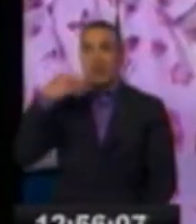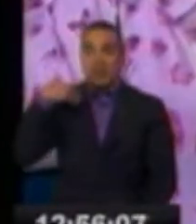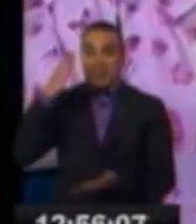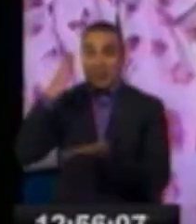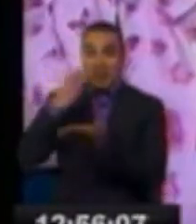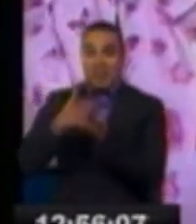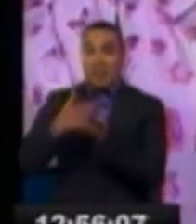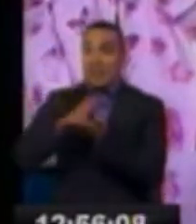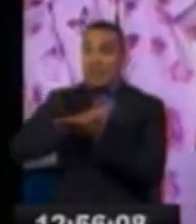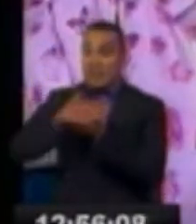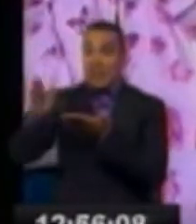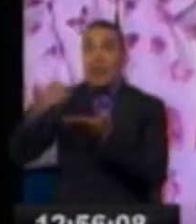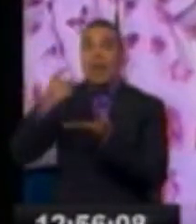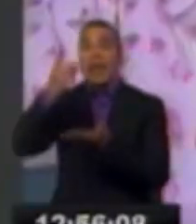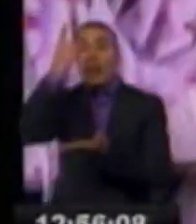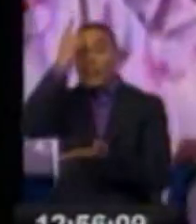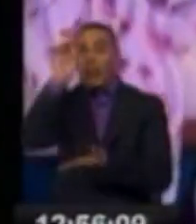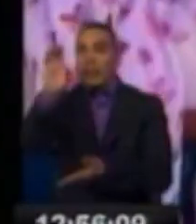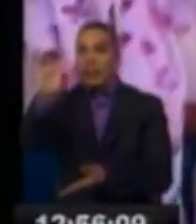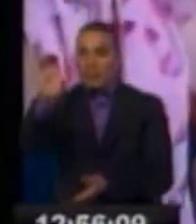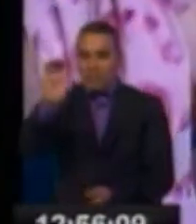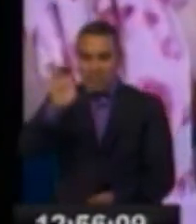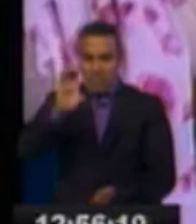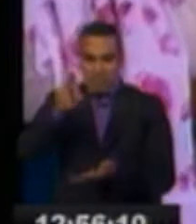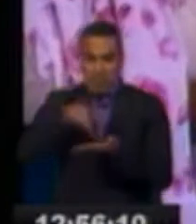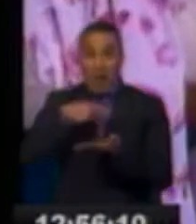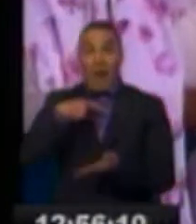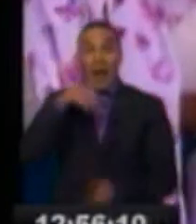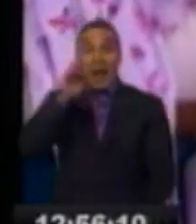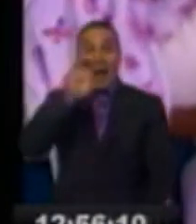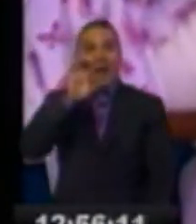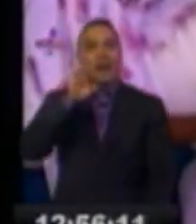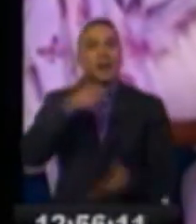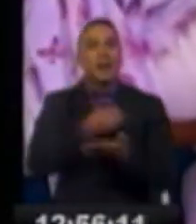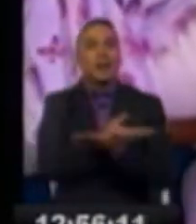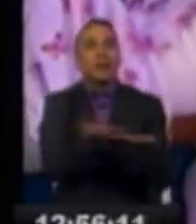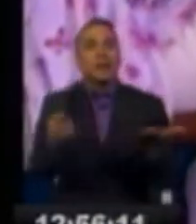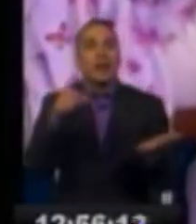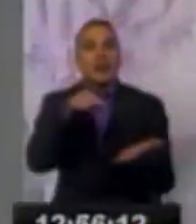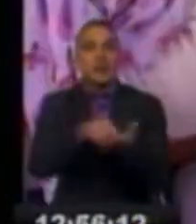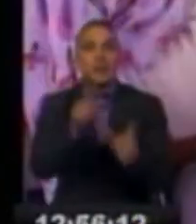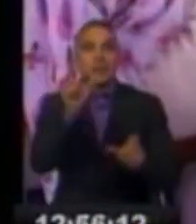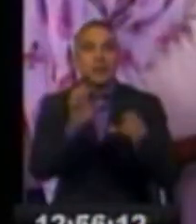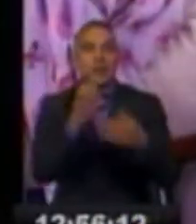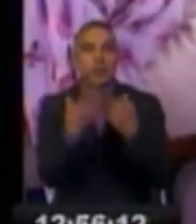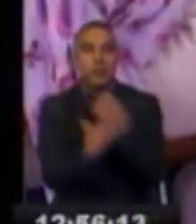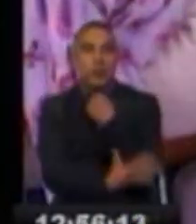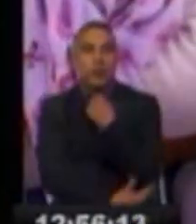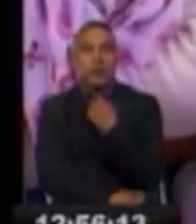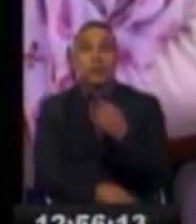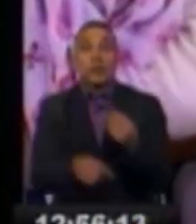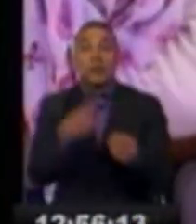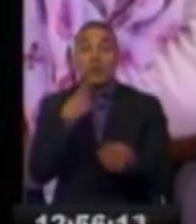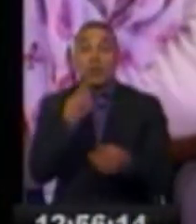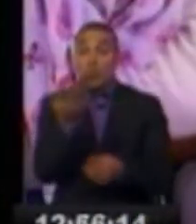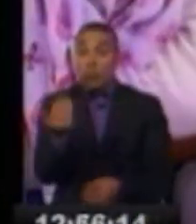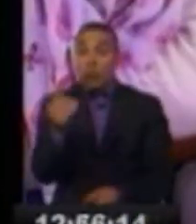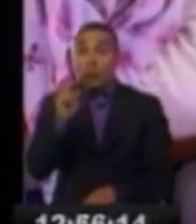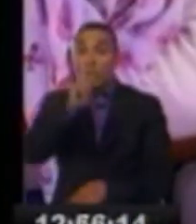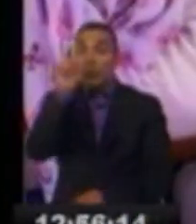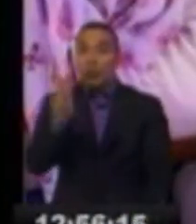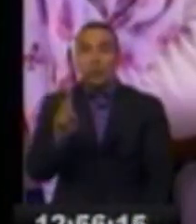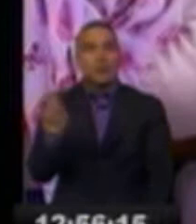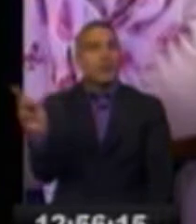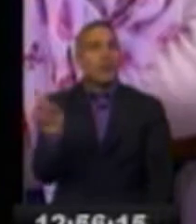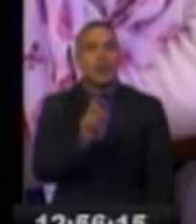pobres, salir del hueco. El gobierno del Ecuador no le da bono a ningún venezolano. Hay organismos internacionales